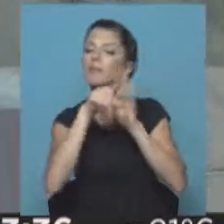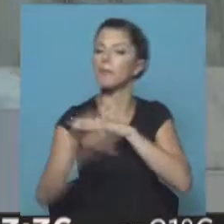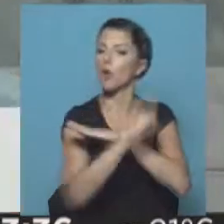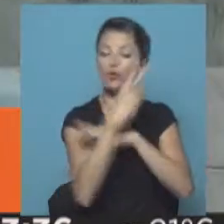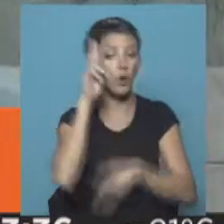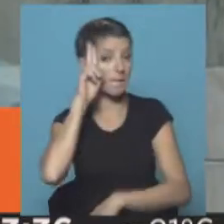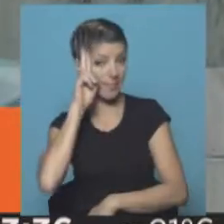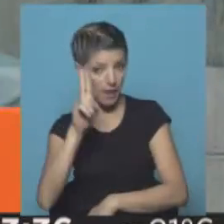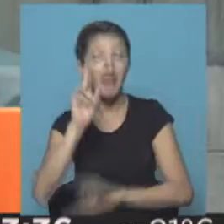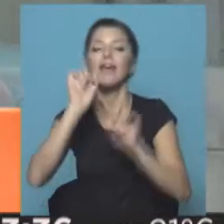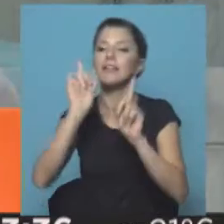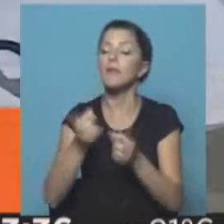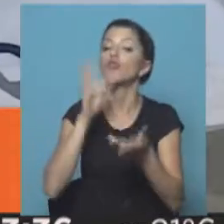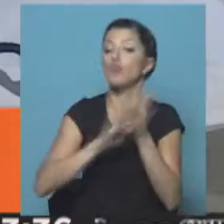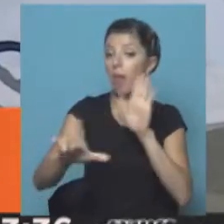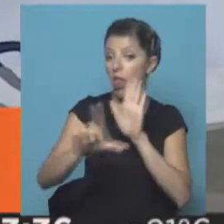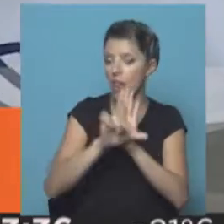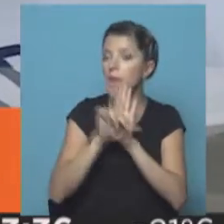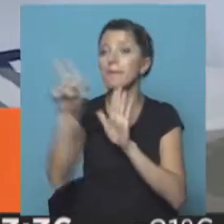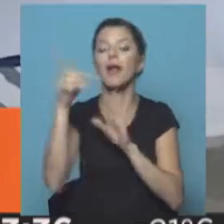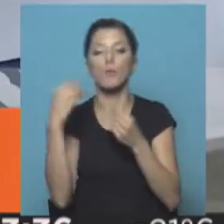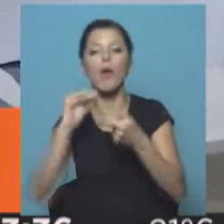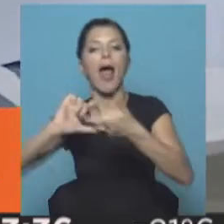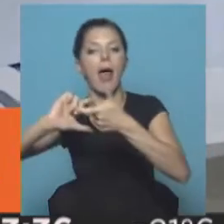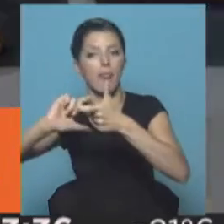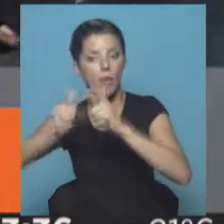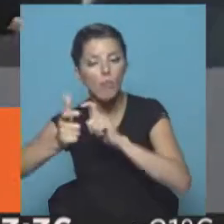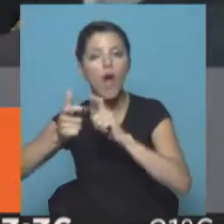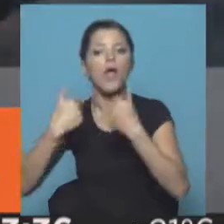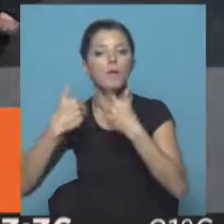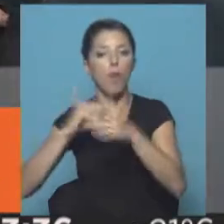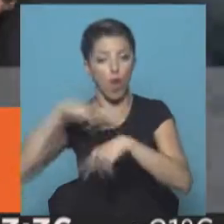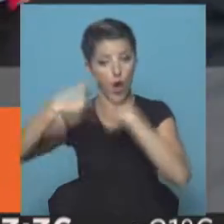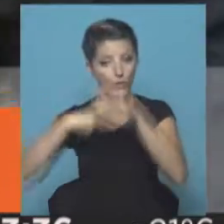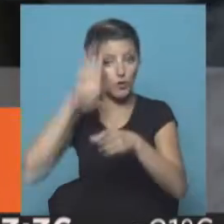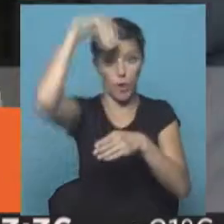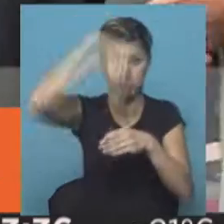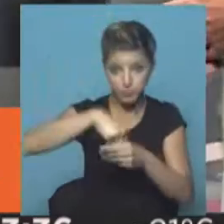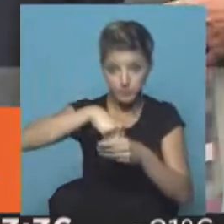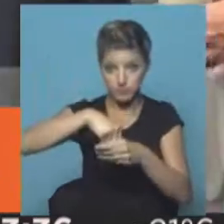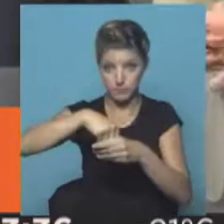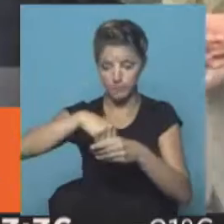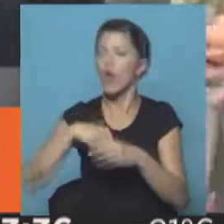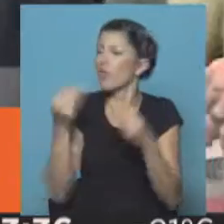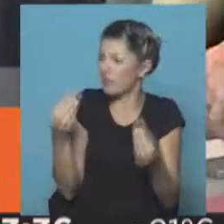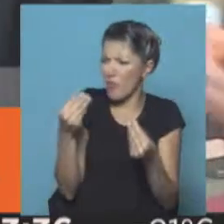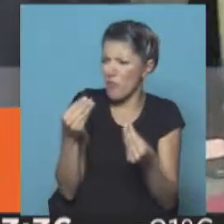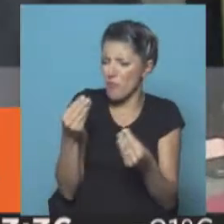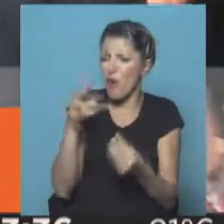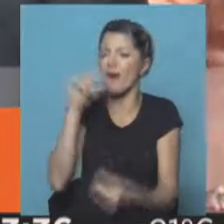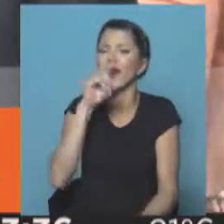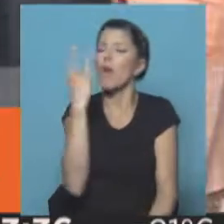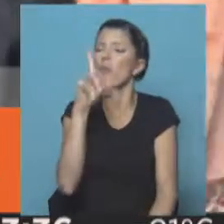los aranceles, con la legislación, para que pueda adecuarse, para poder seguir formando parte, para integrarse del todo. ¿Cómo es esto, Rulo? ¿Qué